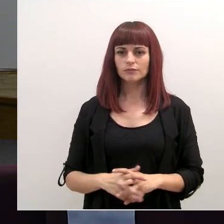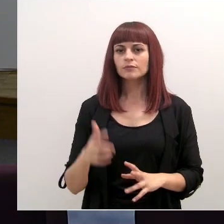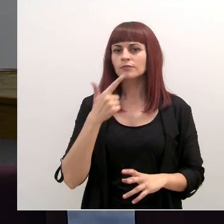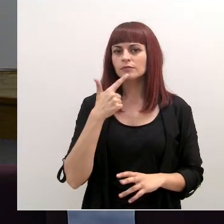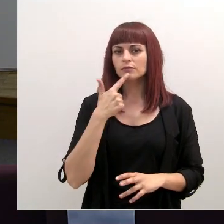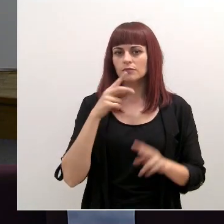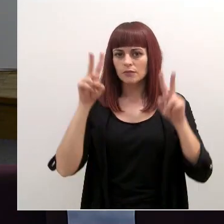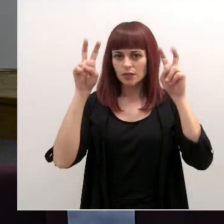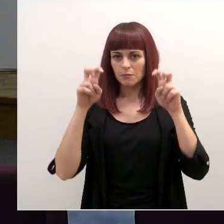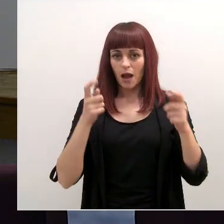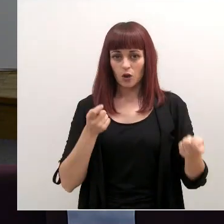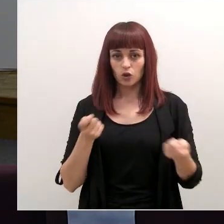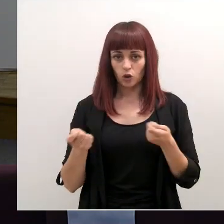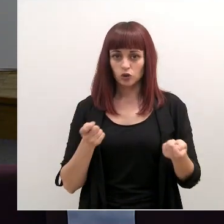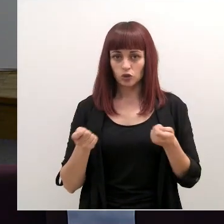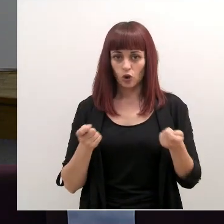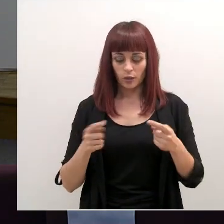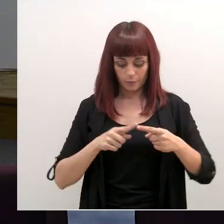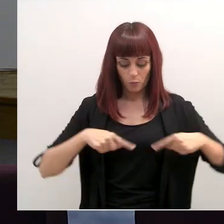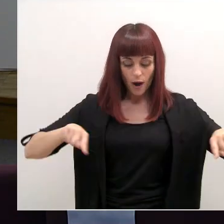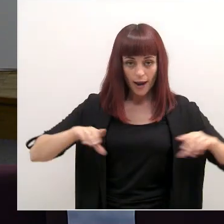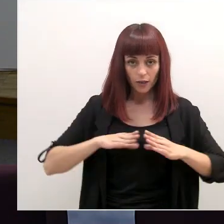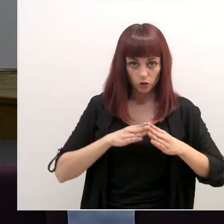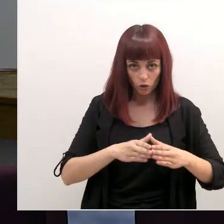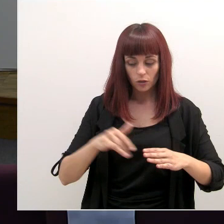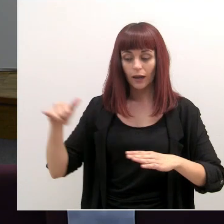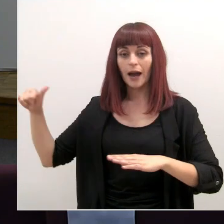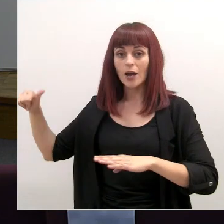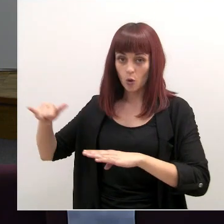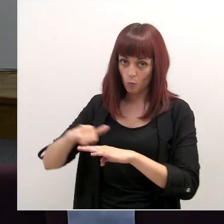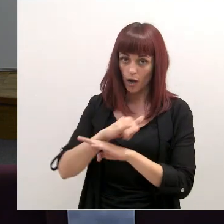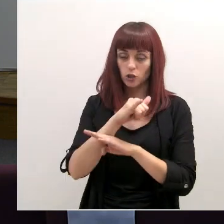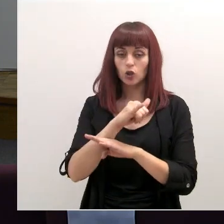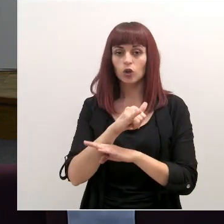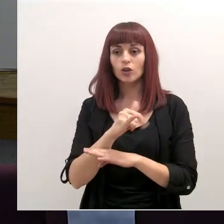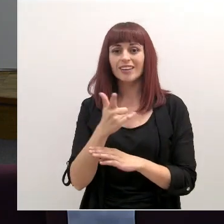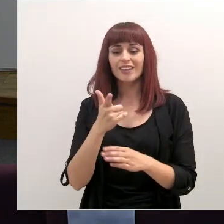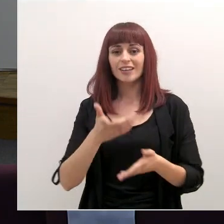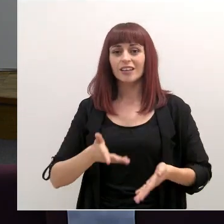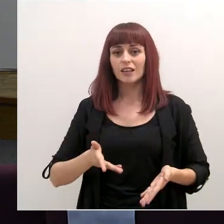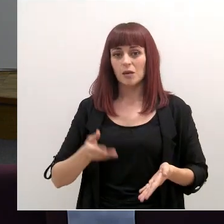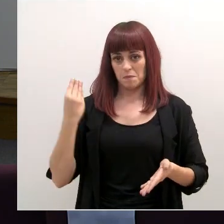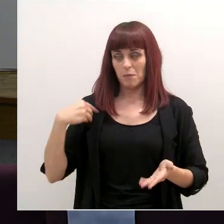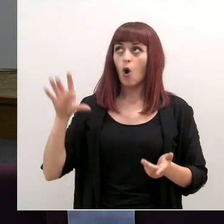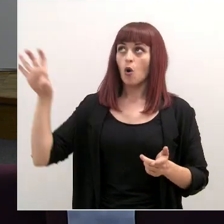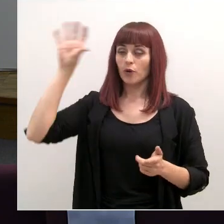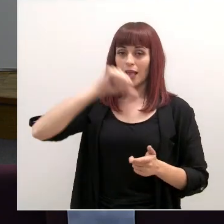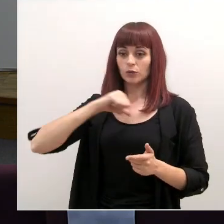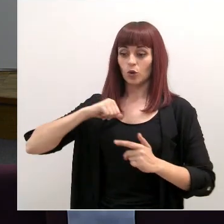la vigilancia en zonas aeroportuarias, o sea, aeropuertos, puertos, límites entre comunidades